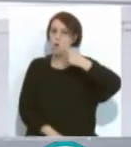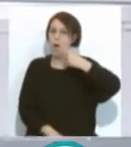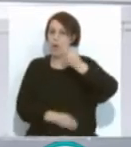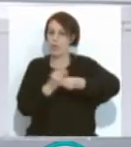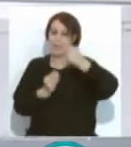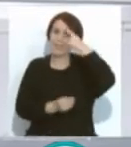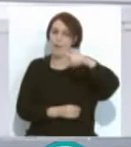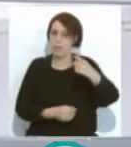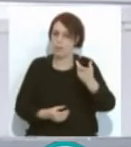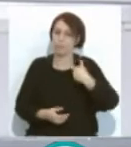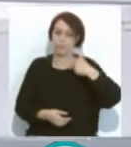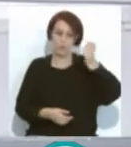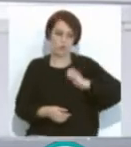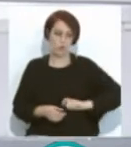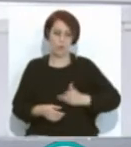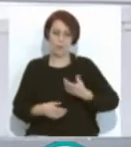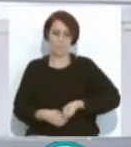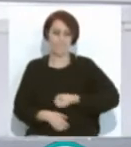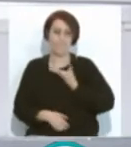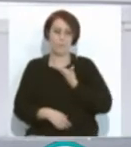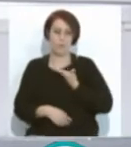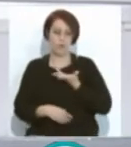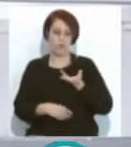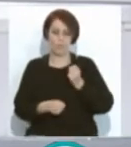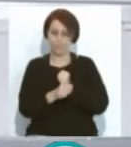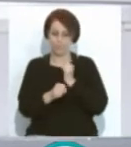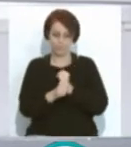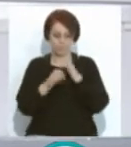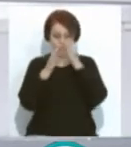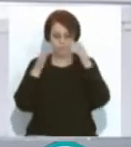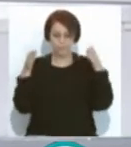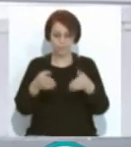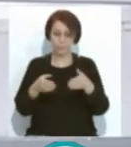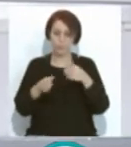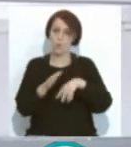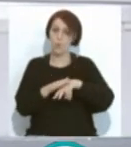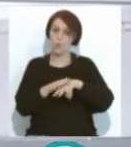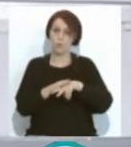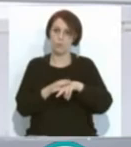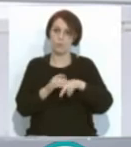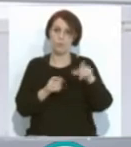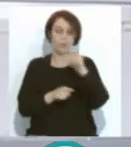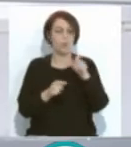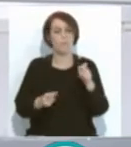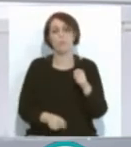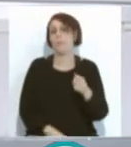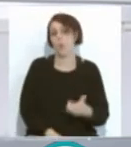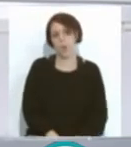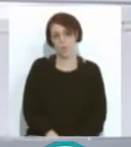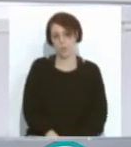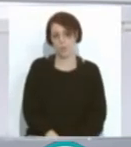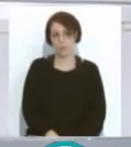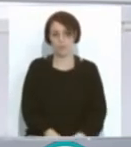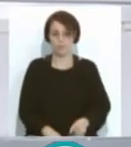hacerse profesional y poder vivir de tu pasión, que es el fútbol, eso está al alcance de muy pocas personas, vivir de